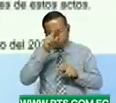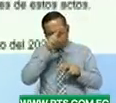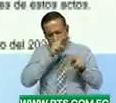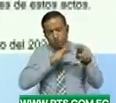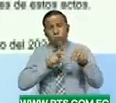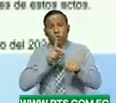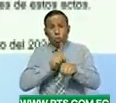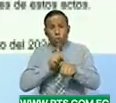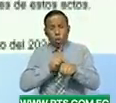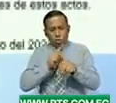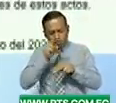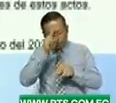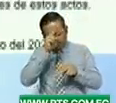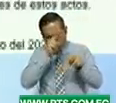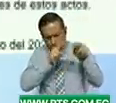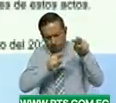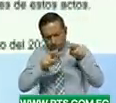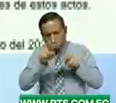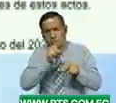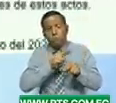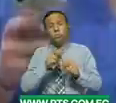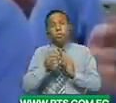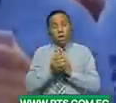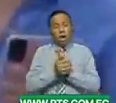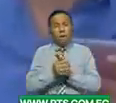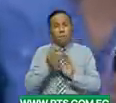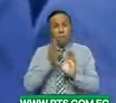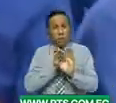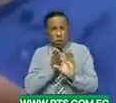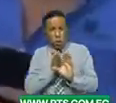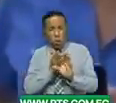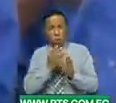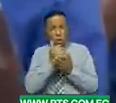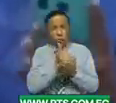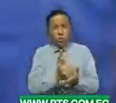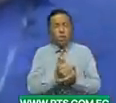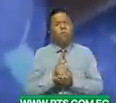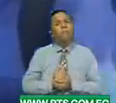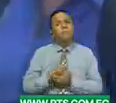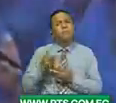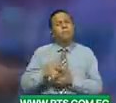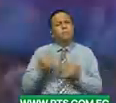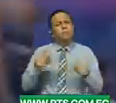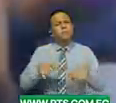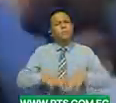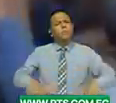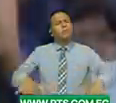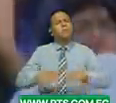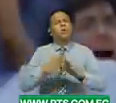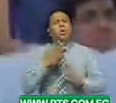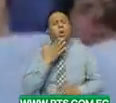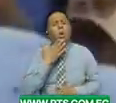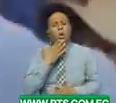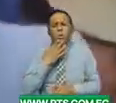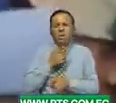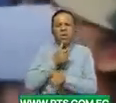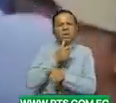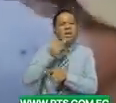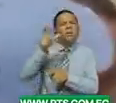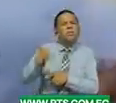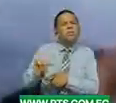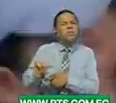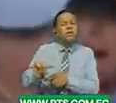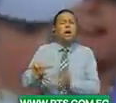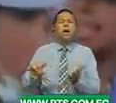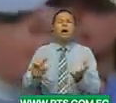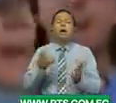la salud de nuestro equipo de profesionales de psicología. Y lo que más causa conmoción en este país es que el caso se dio a conocer por un